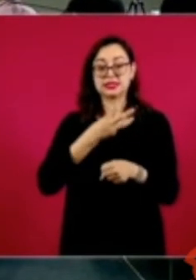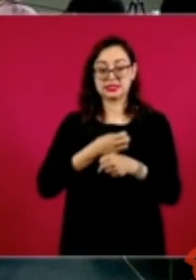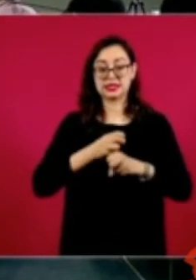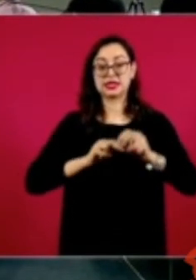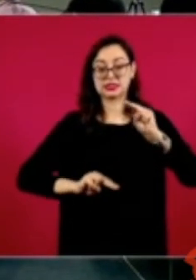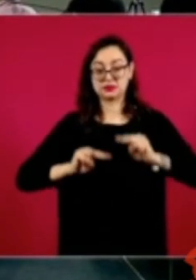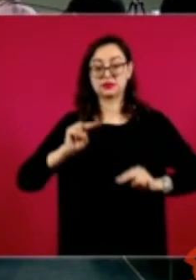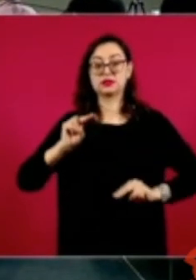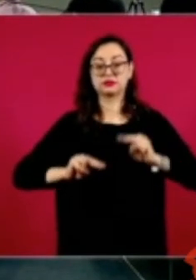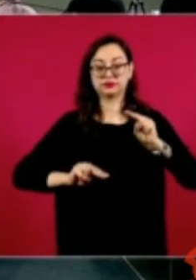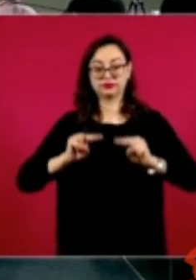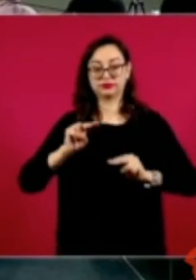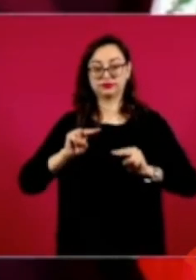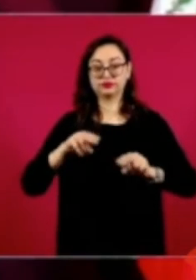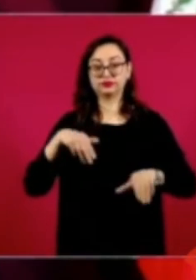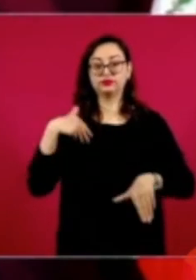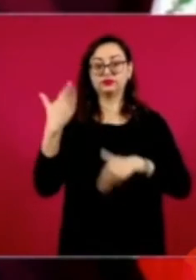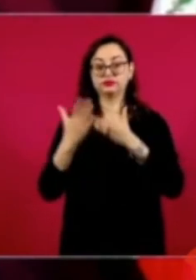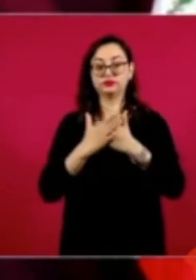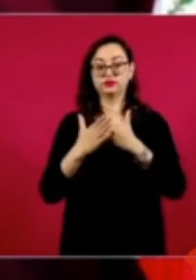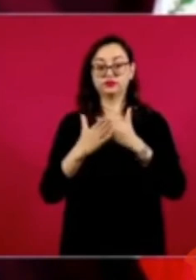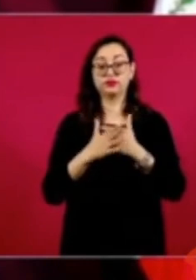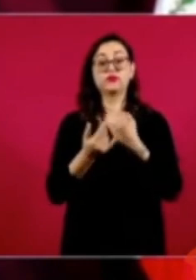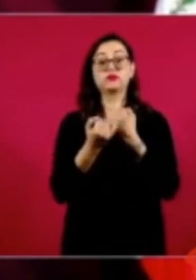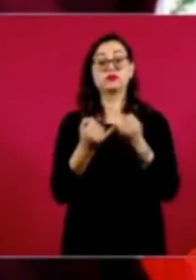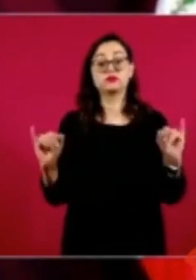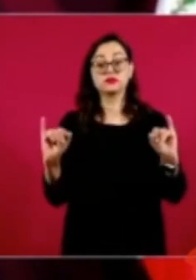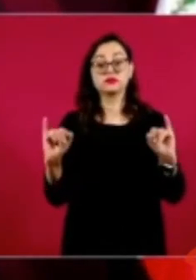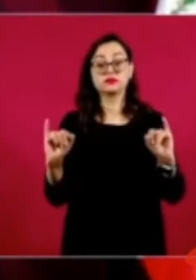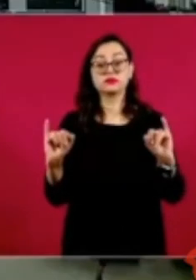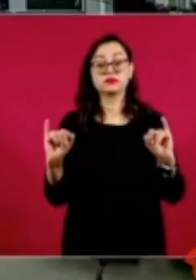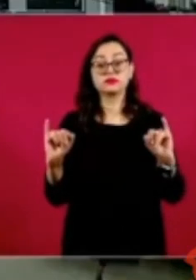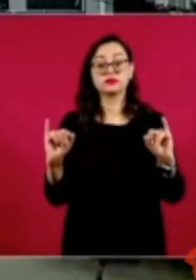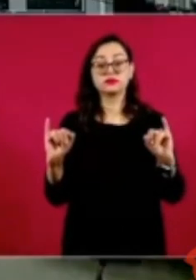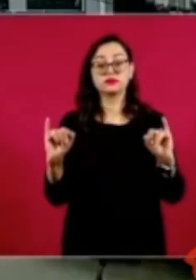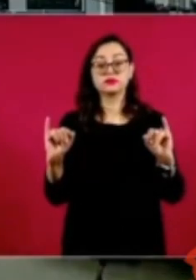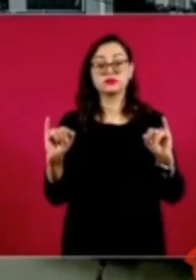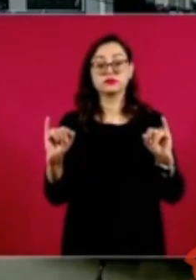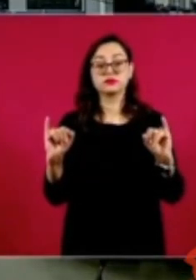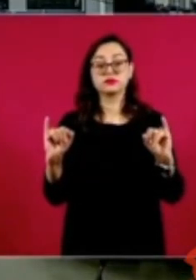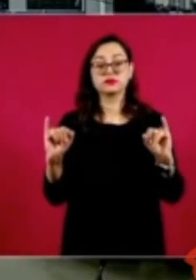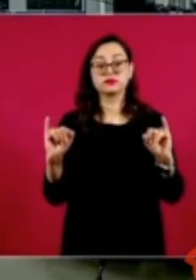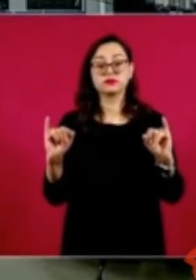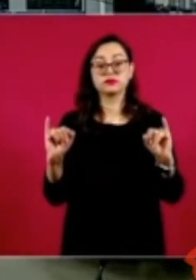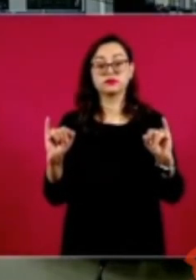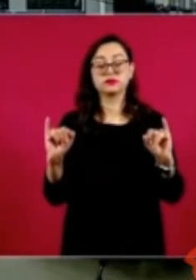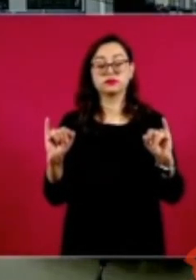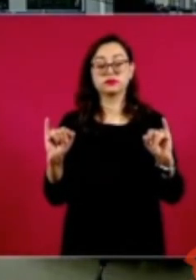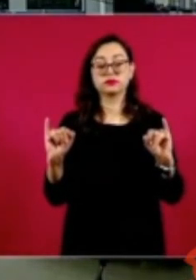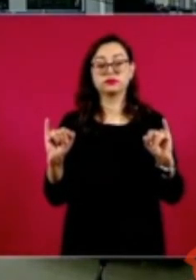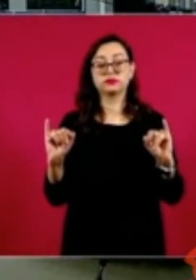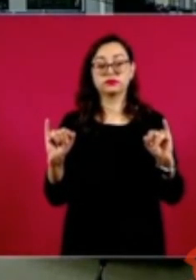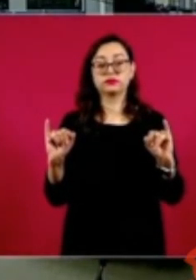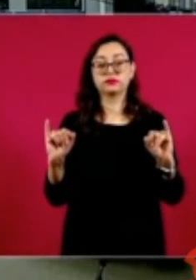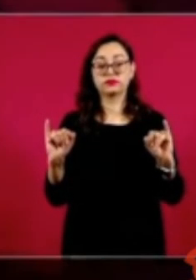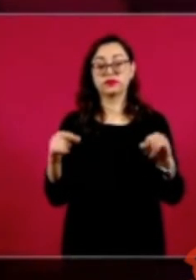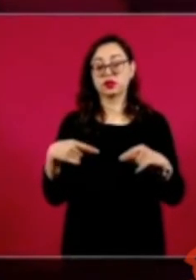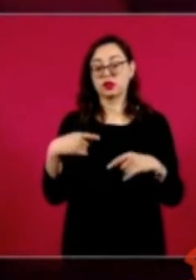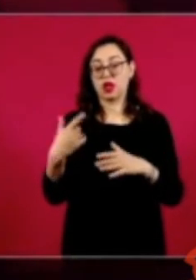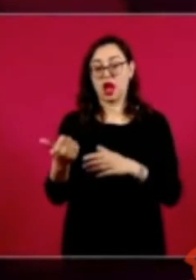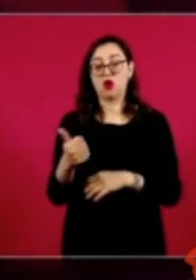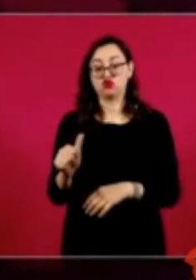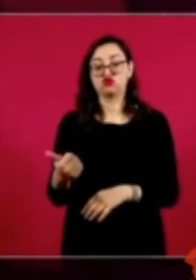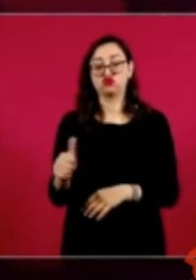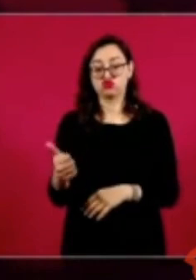que los vamos a inaugurar en este periodo de aquí al fin de la administración. Sí, sería en el mes próximo,